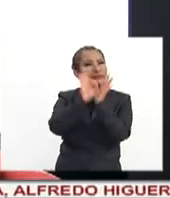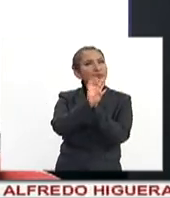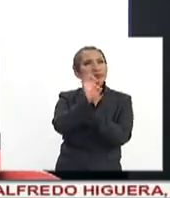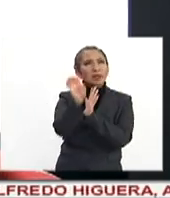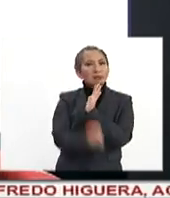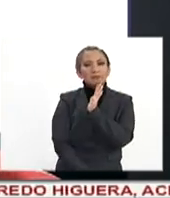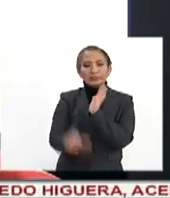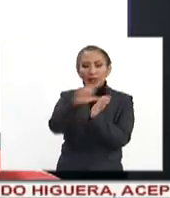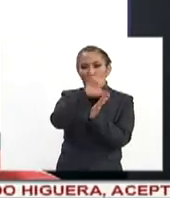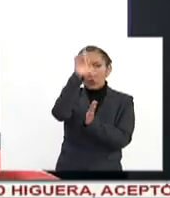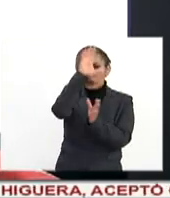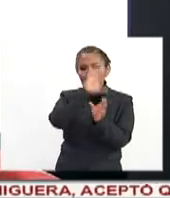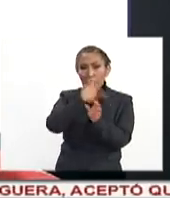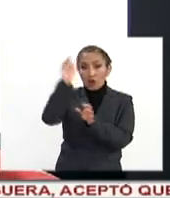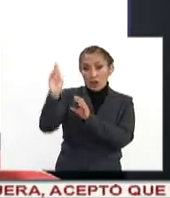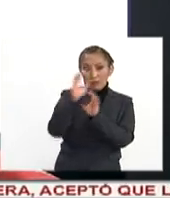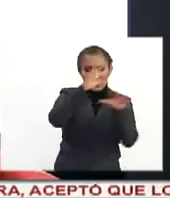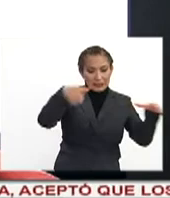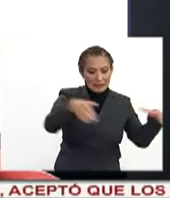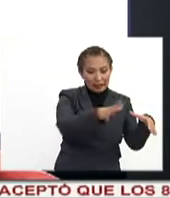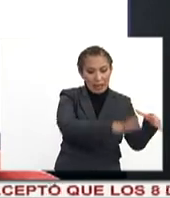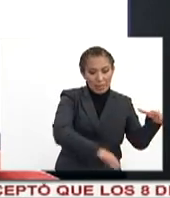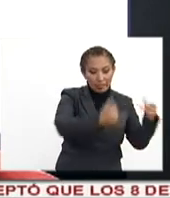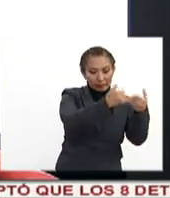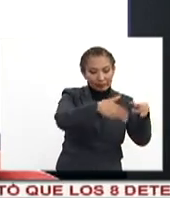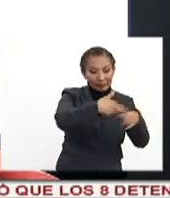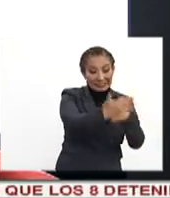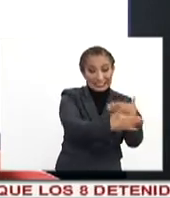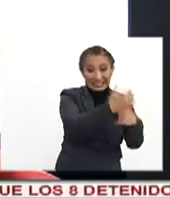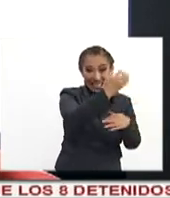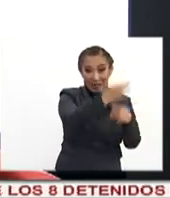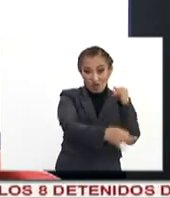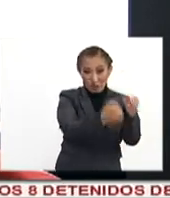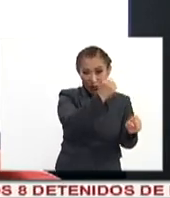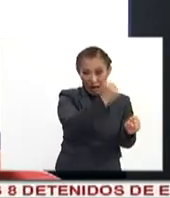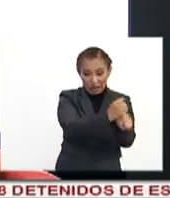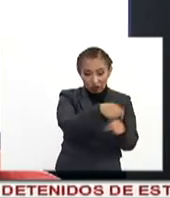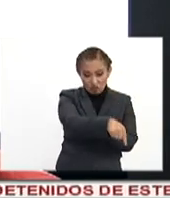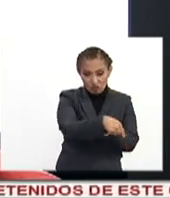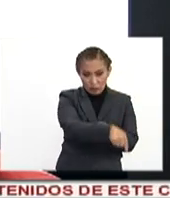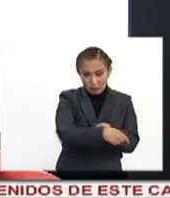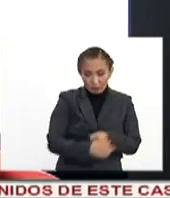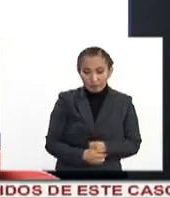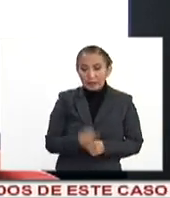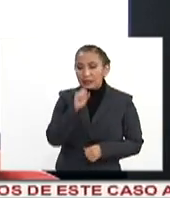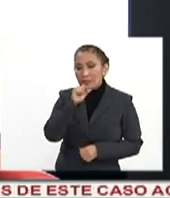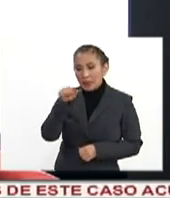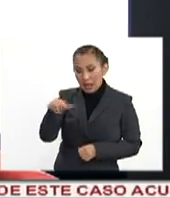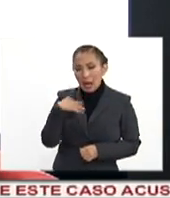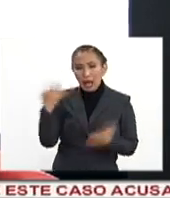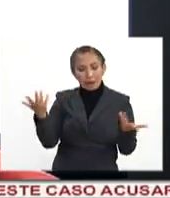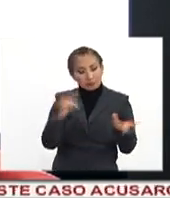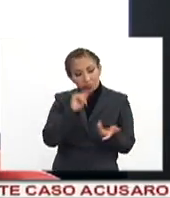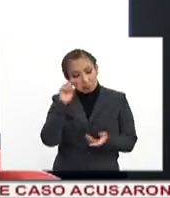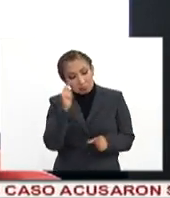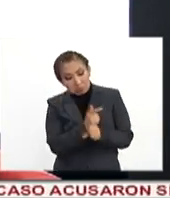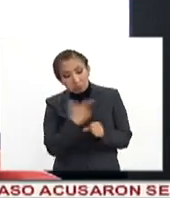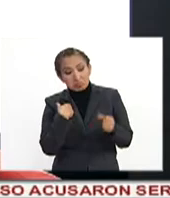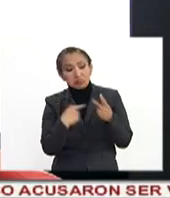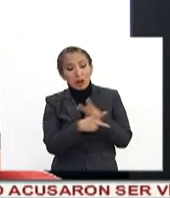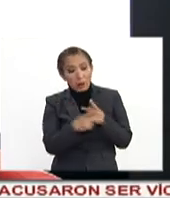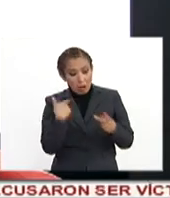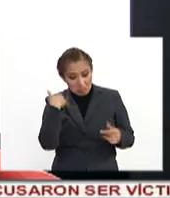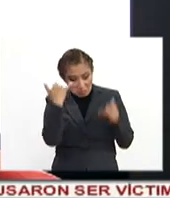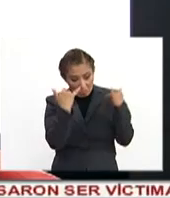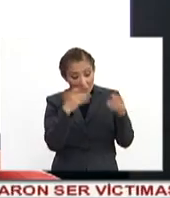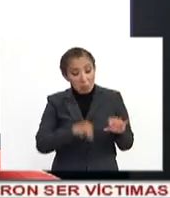el Centro Cultural Universitario, que se va a inaugurar a finales de este año, en fin, pero digamos que también se está convirtiendo en un productor de